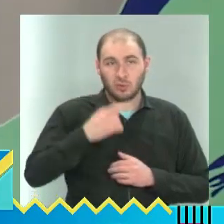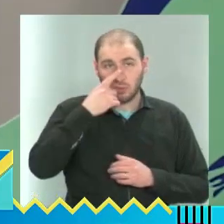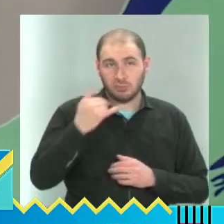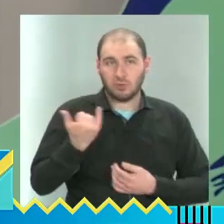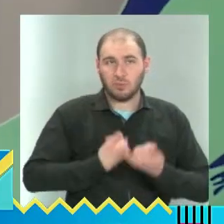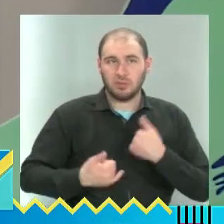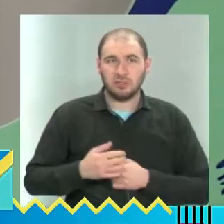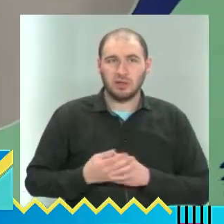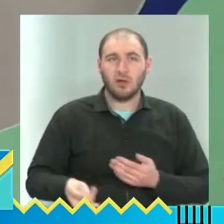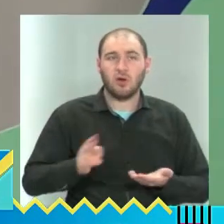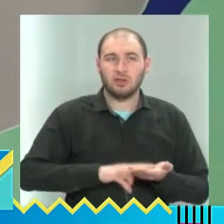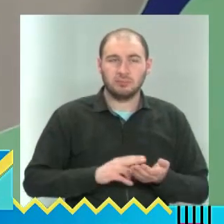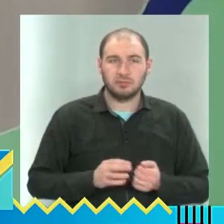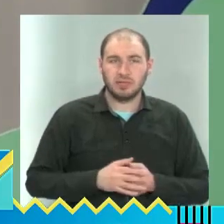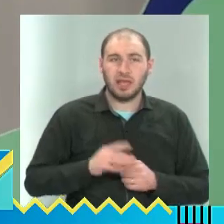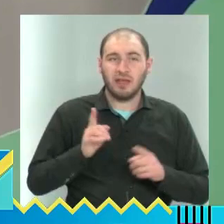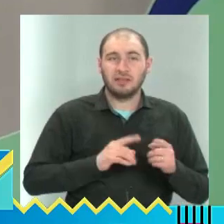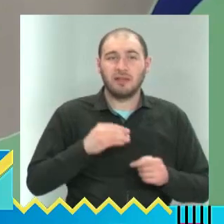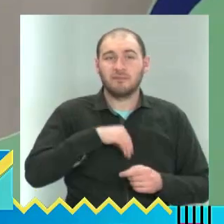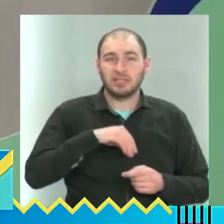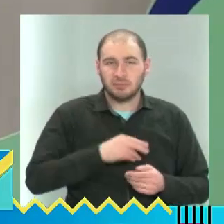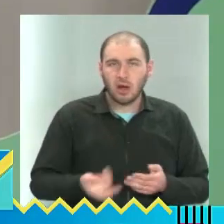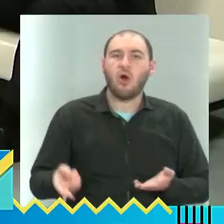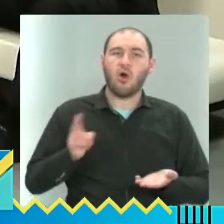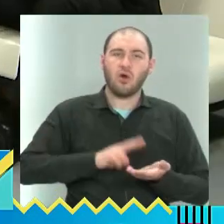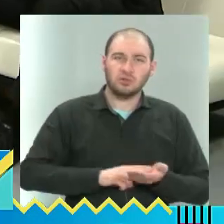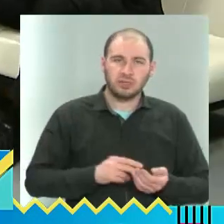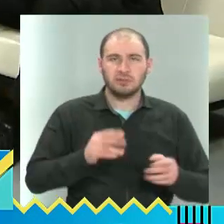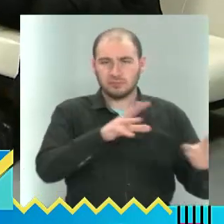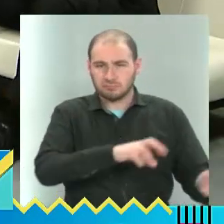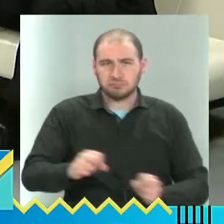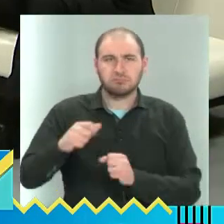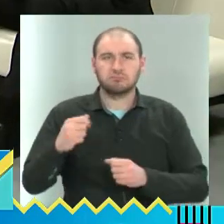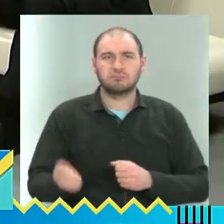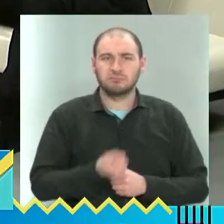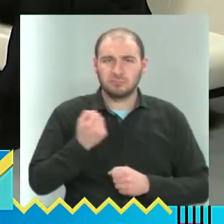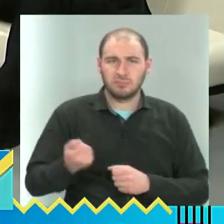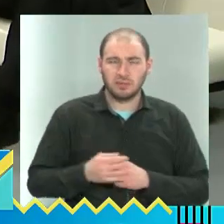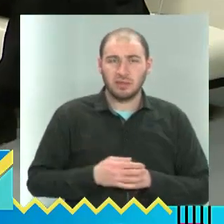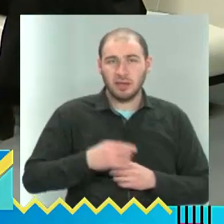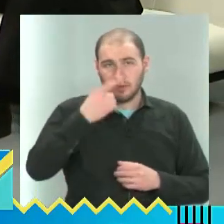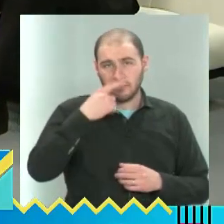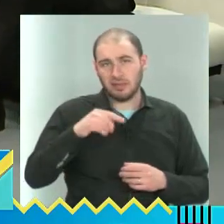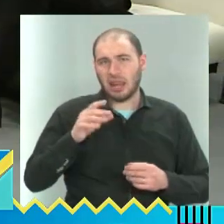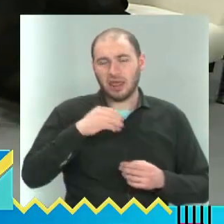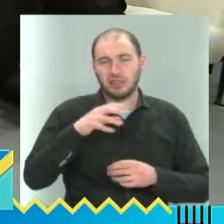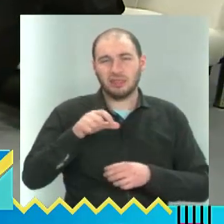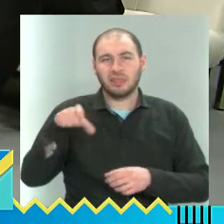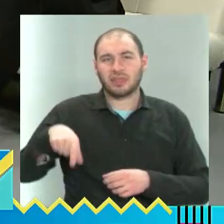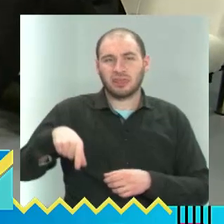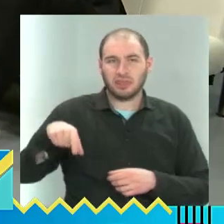de decir, digamos, de volver, a veces la víctima vuelve a caer en estas redes de explotación. En definitiva son redes de explotación. Y